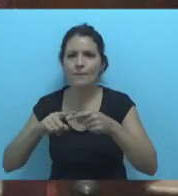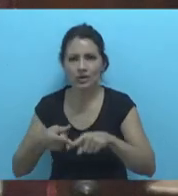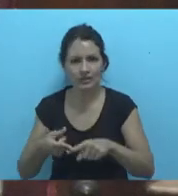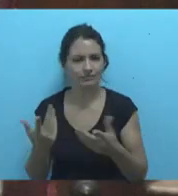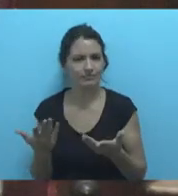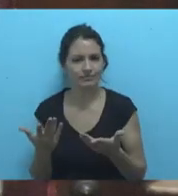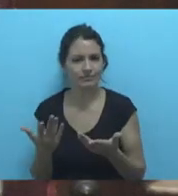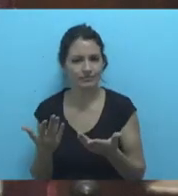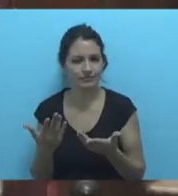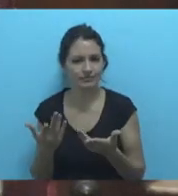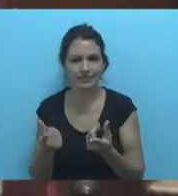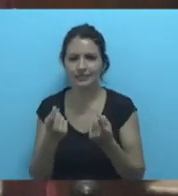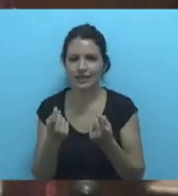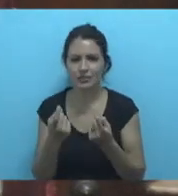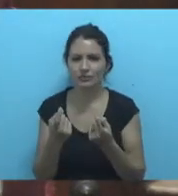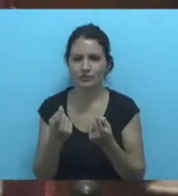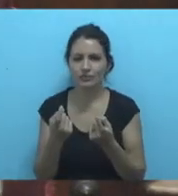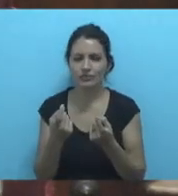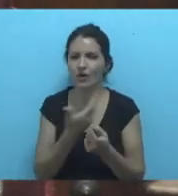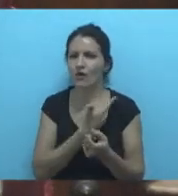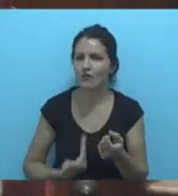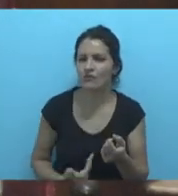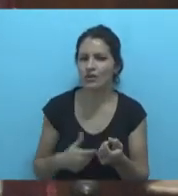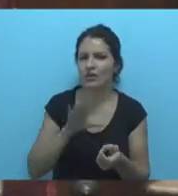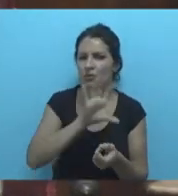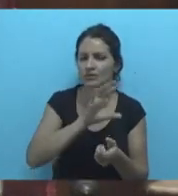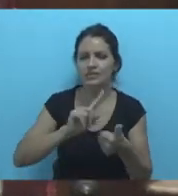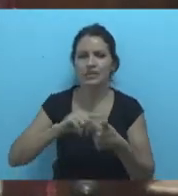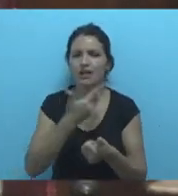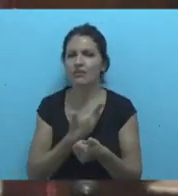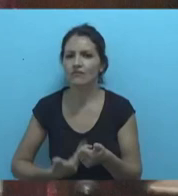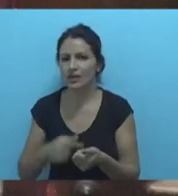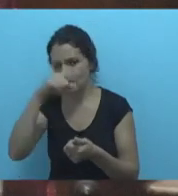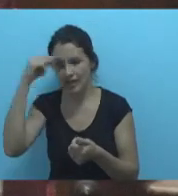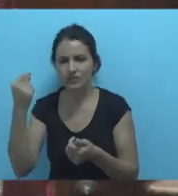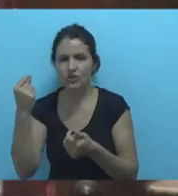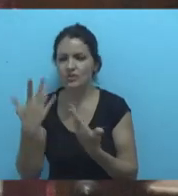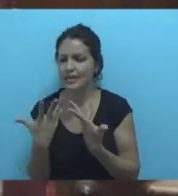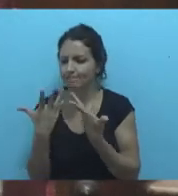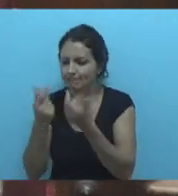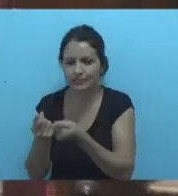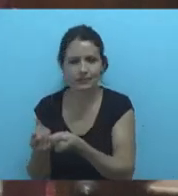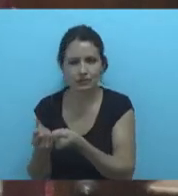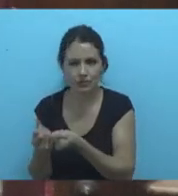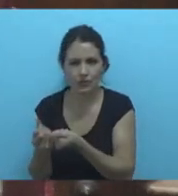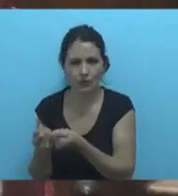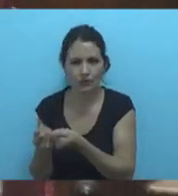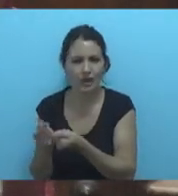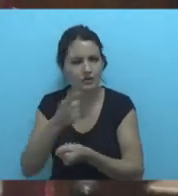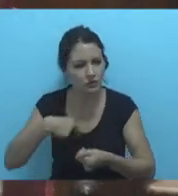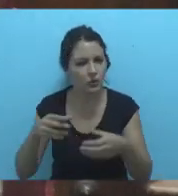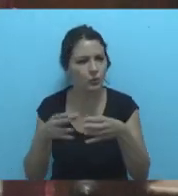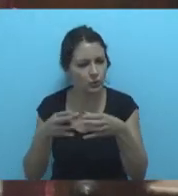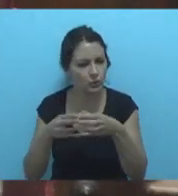se hace absolutamente indispensable la participación del gobierno provincial y del gobierno nacional. Cosa que nosotros de la comisión venimos reclamando y le